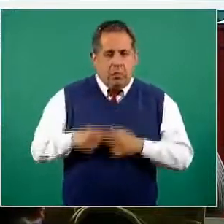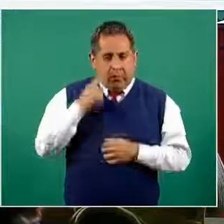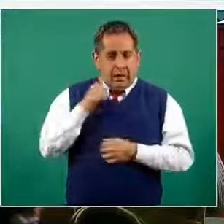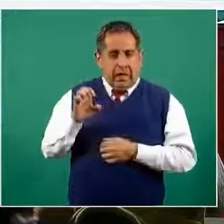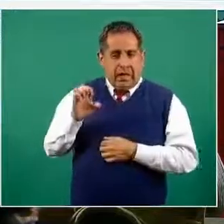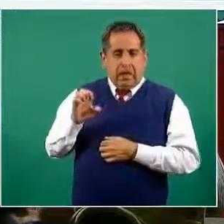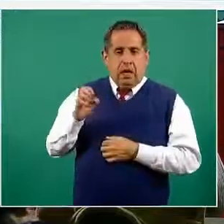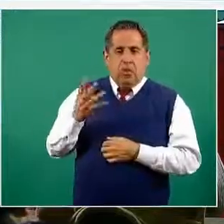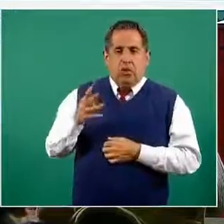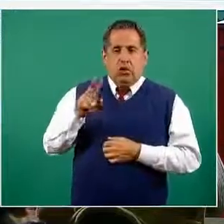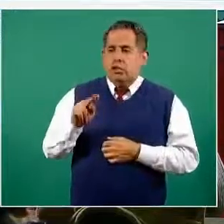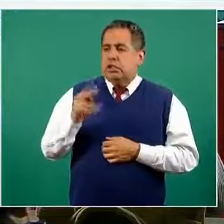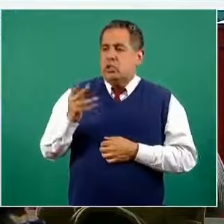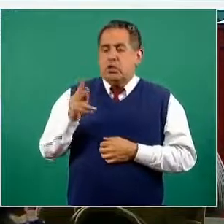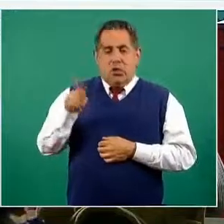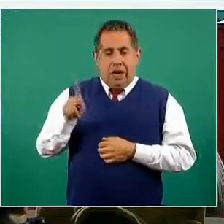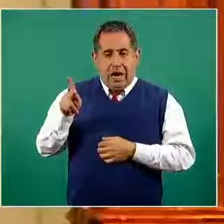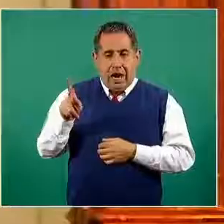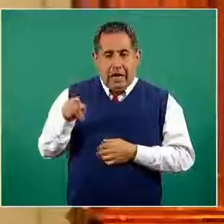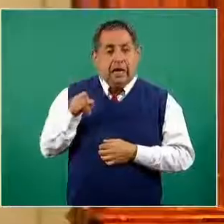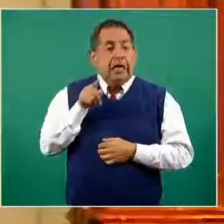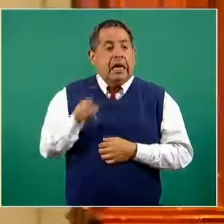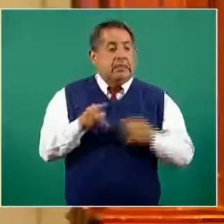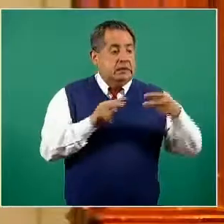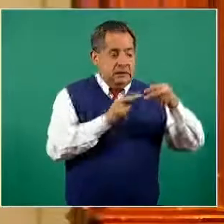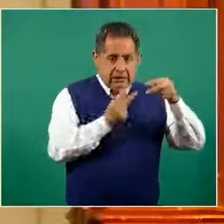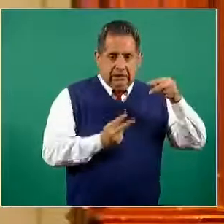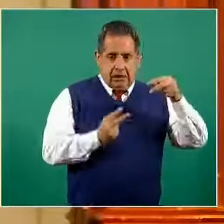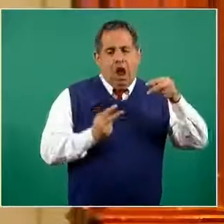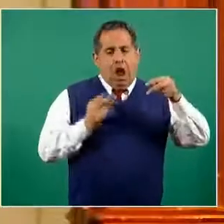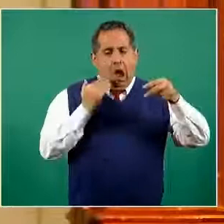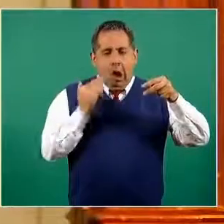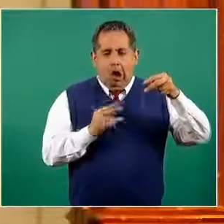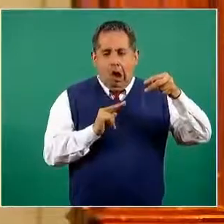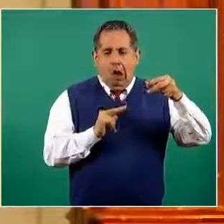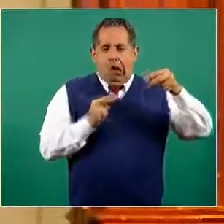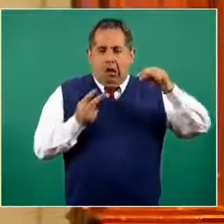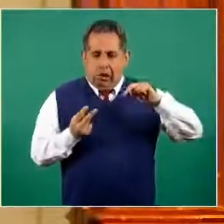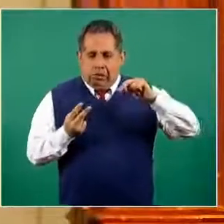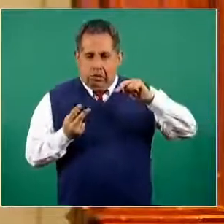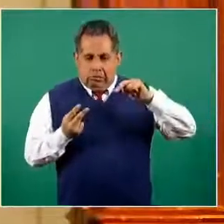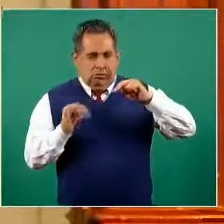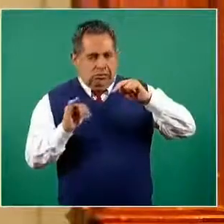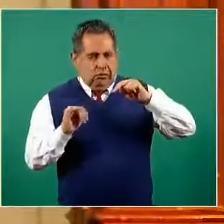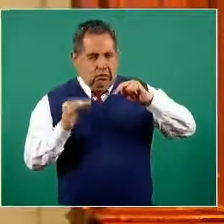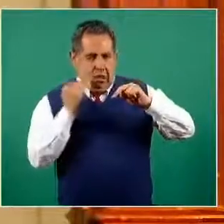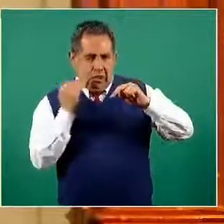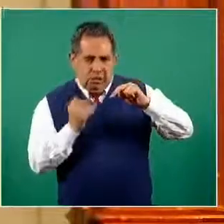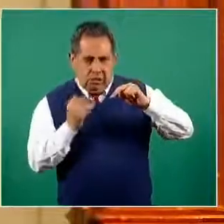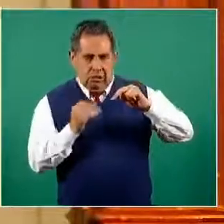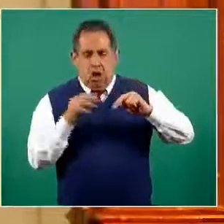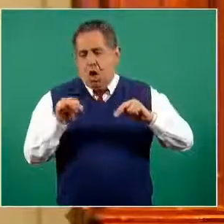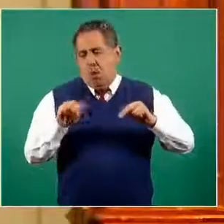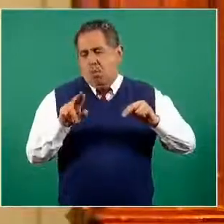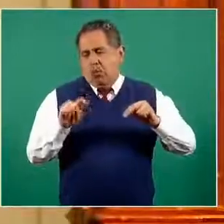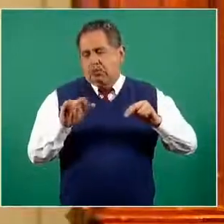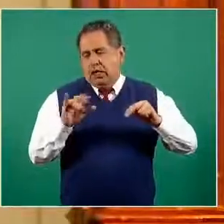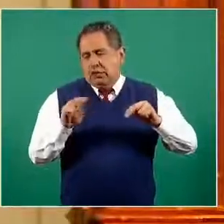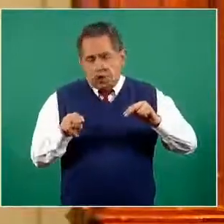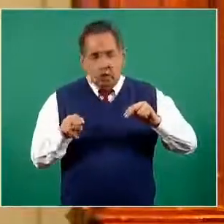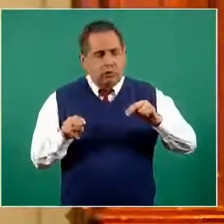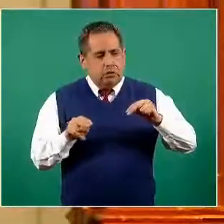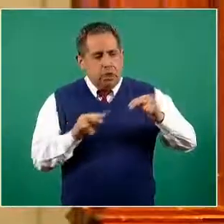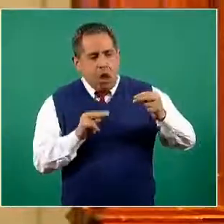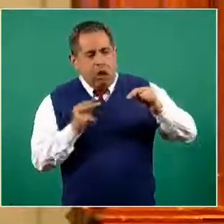E484K. Es una mutación. El hecho de que encontremos un cambio, no nos